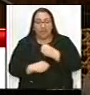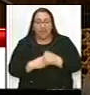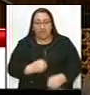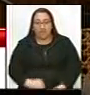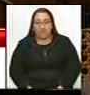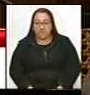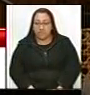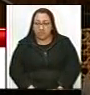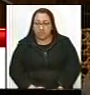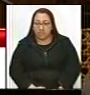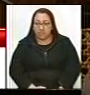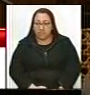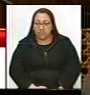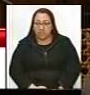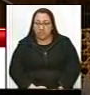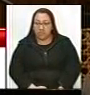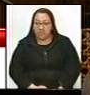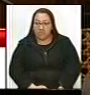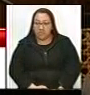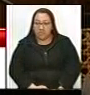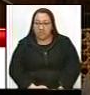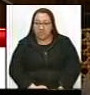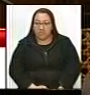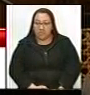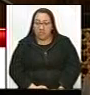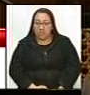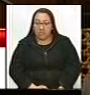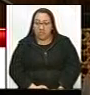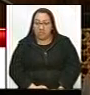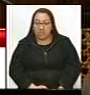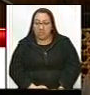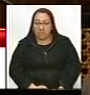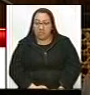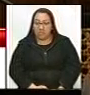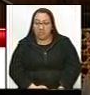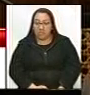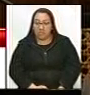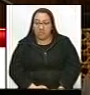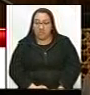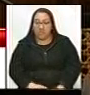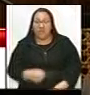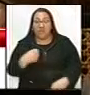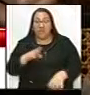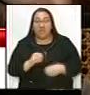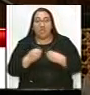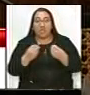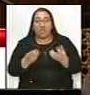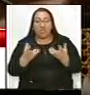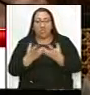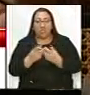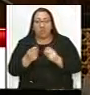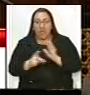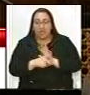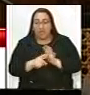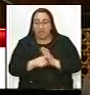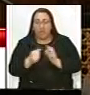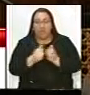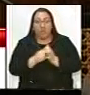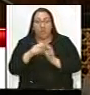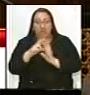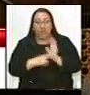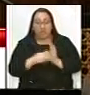eso son esos hornos los los supuestos por la cual se dio esta concesión dentro de una ley y un reglamento